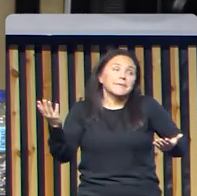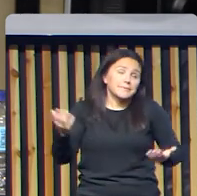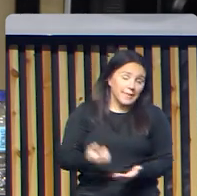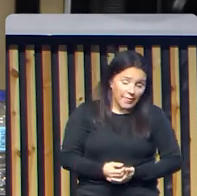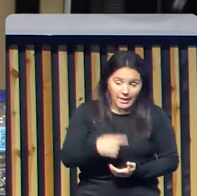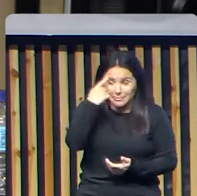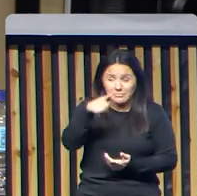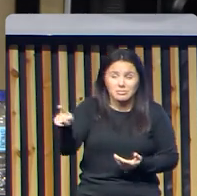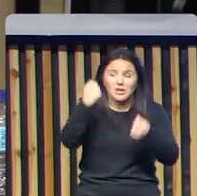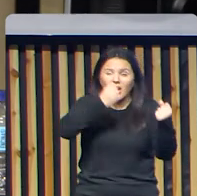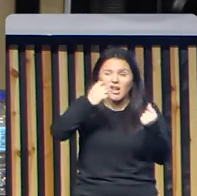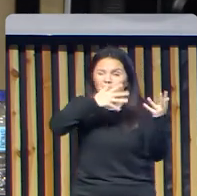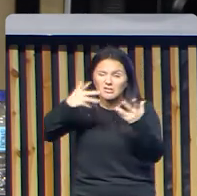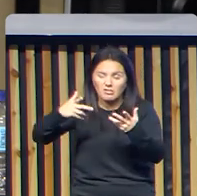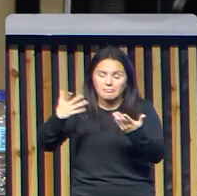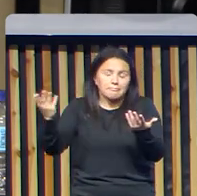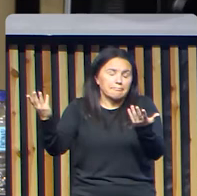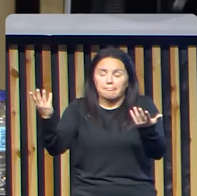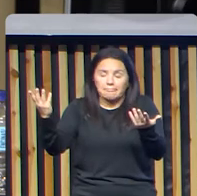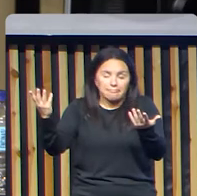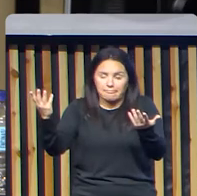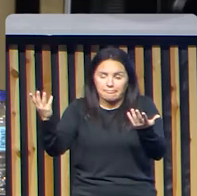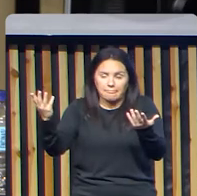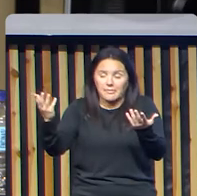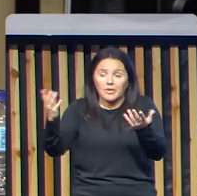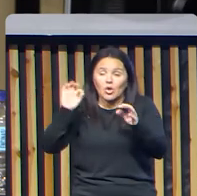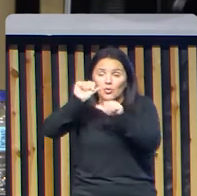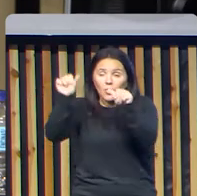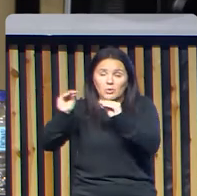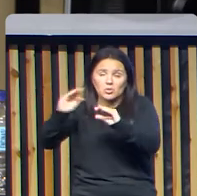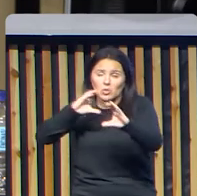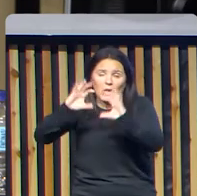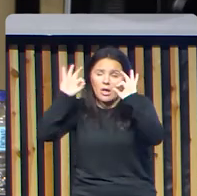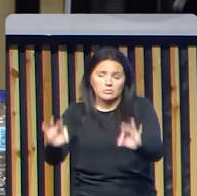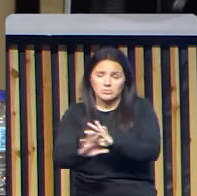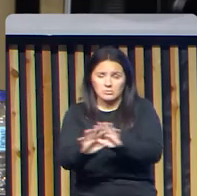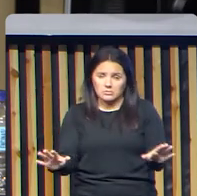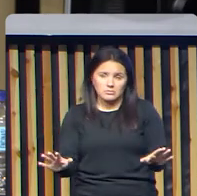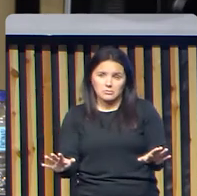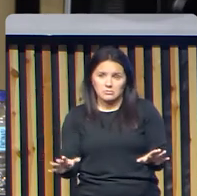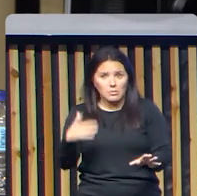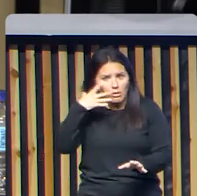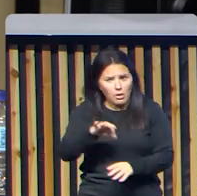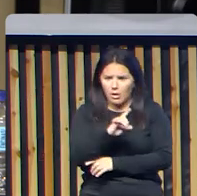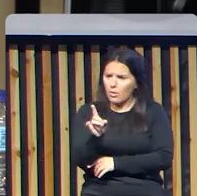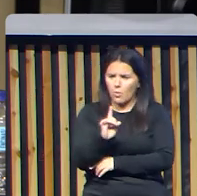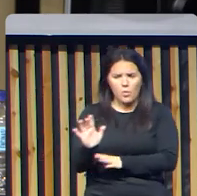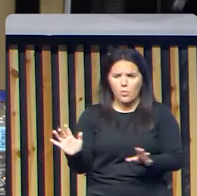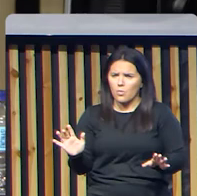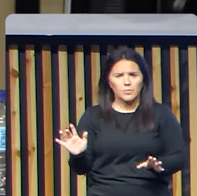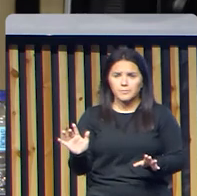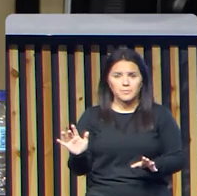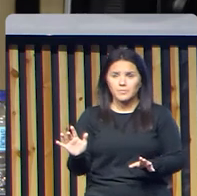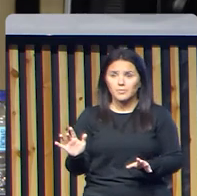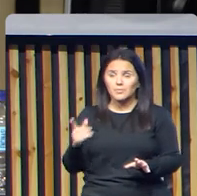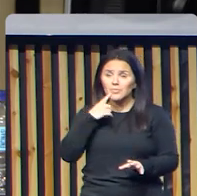tú la administración en el mundo comunica así pero no es el caso no es el caso de hecho